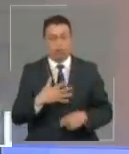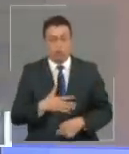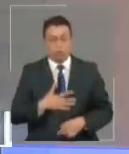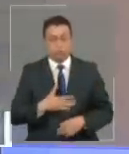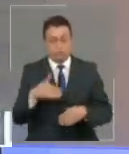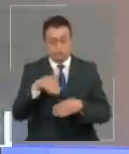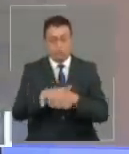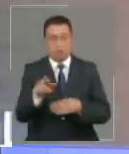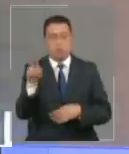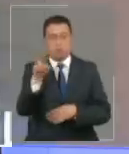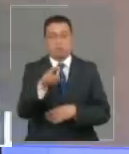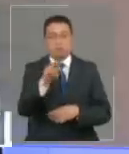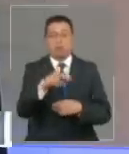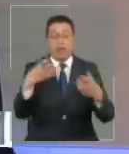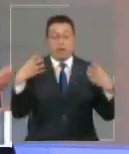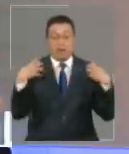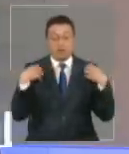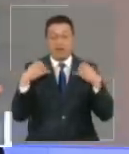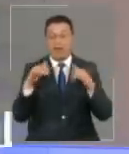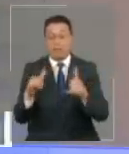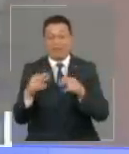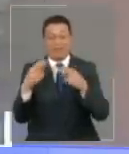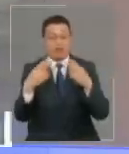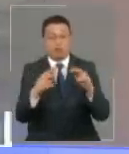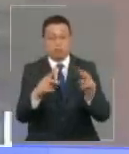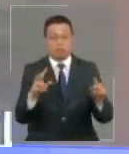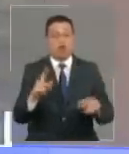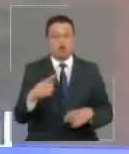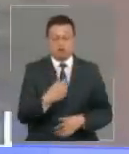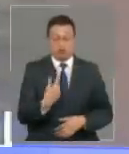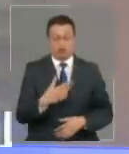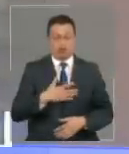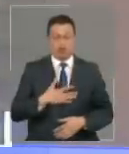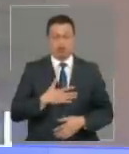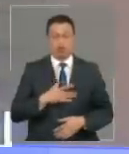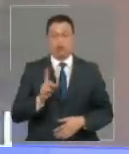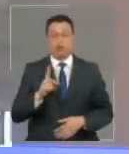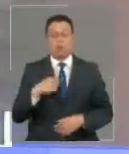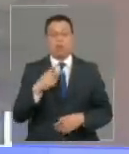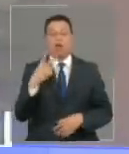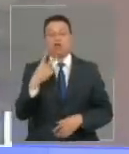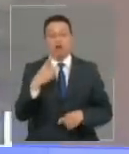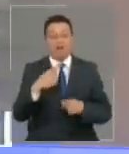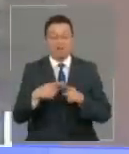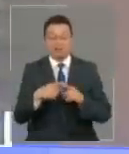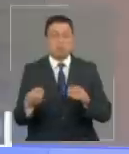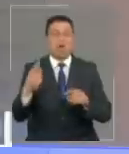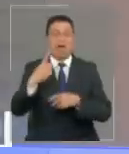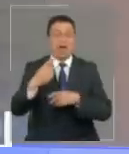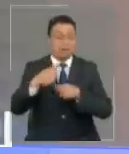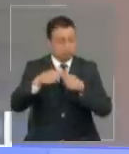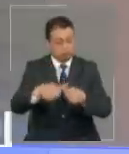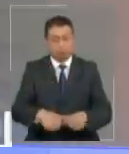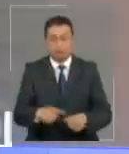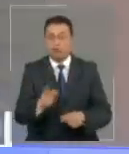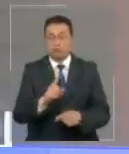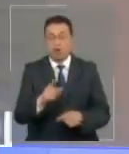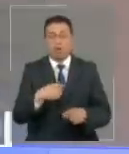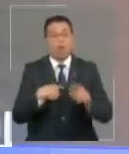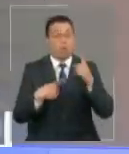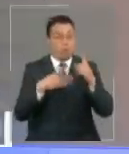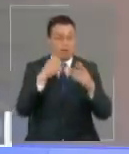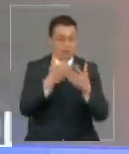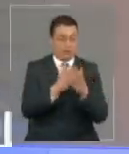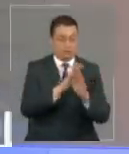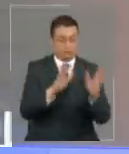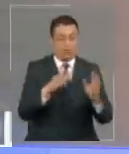que es responsabilidad de los partidos. Nosotros normalmente, yo por lo menos no me voy a quedar más de dos periodos en Recoleta porque no